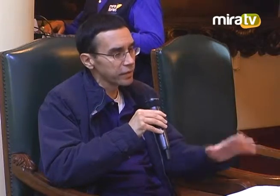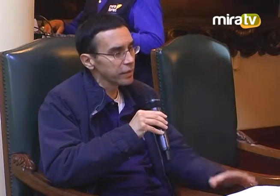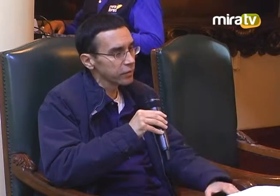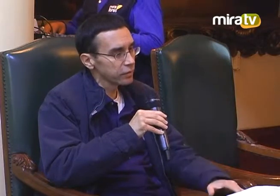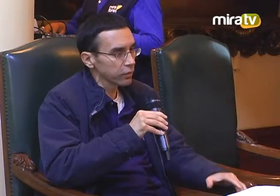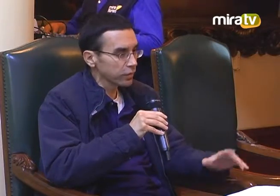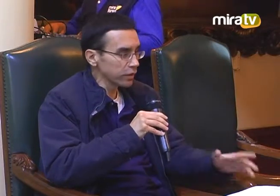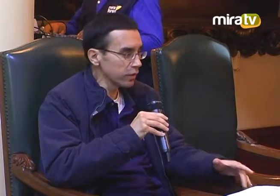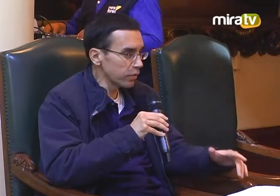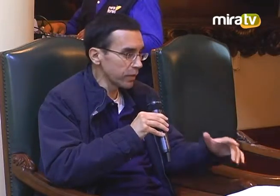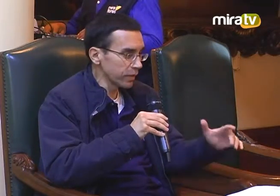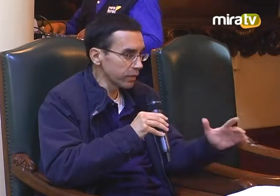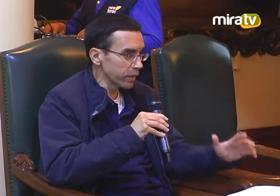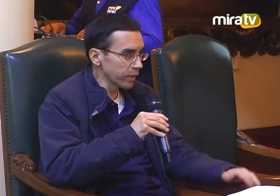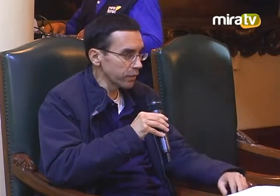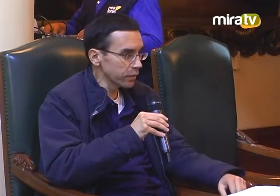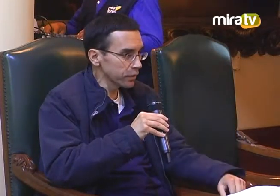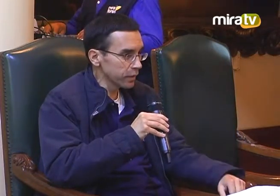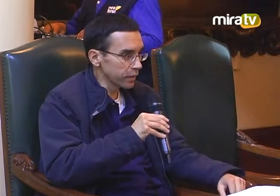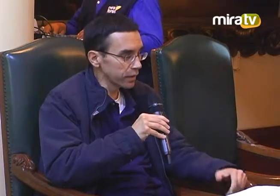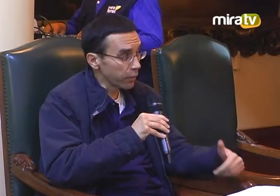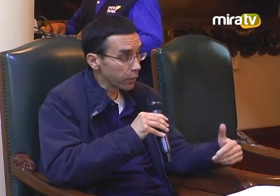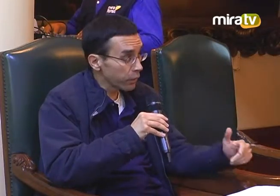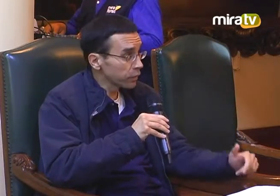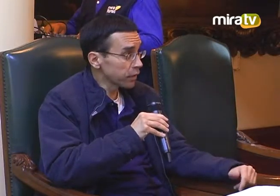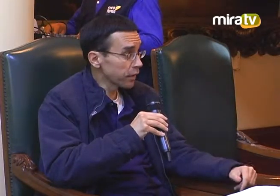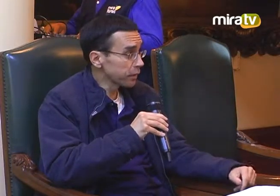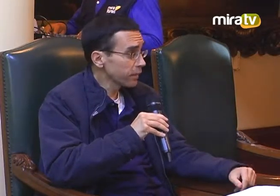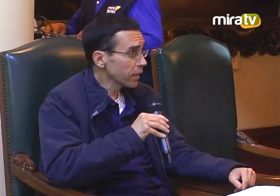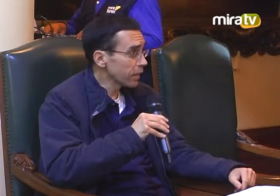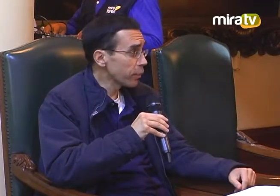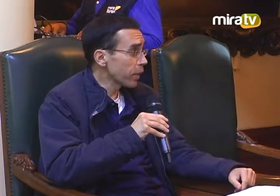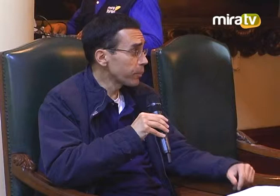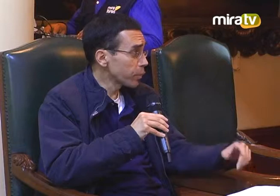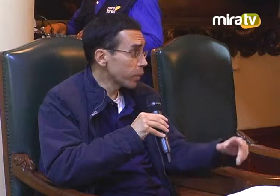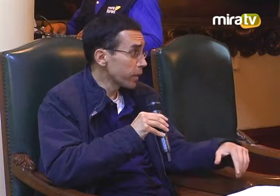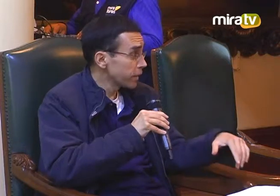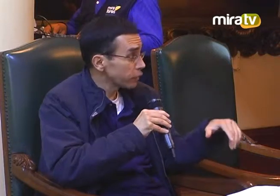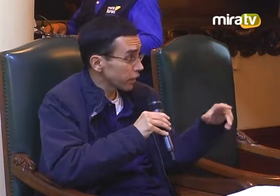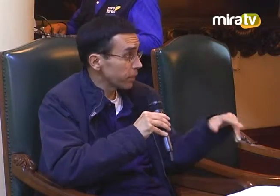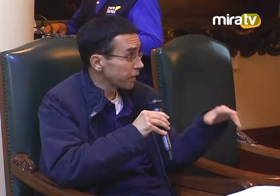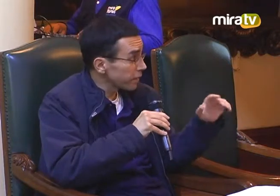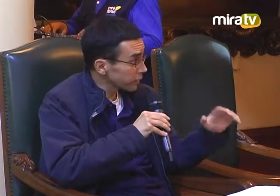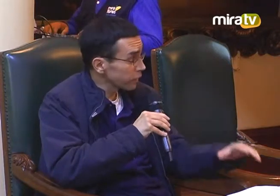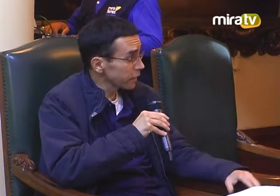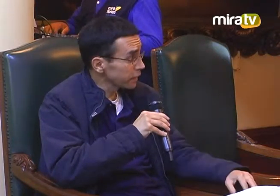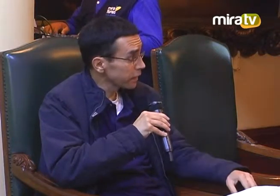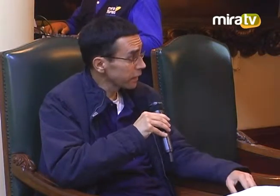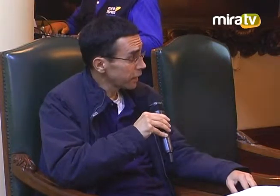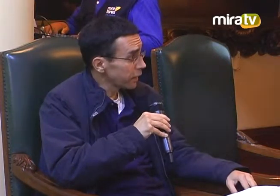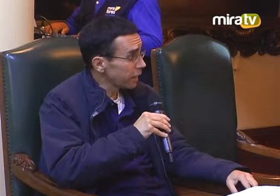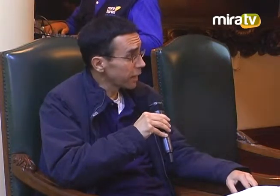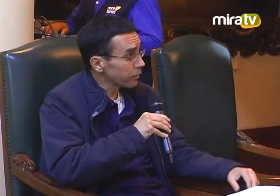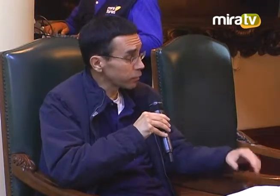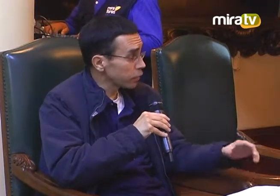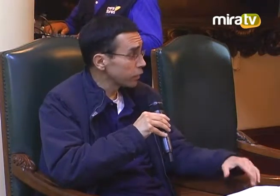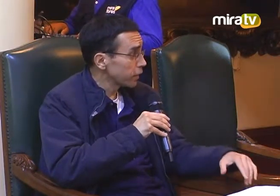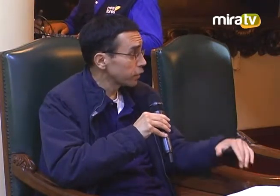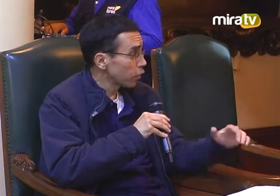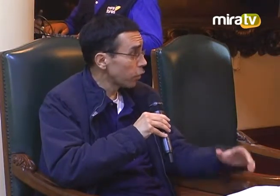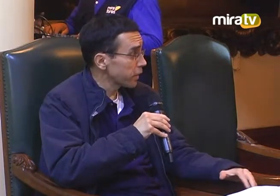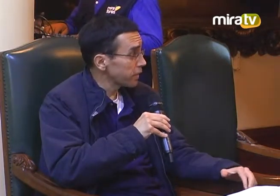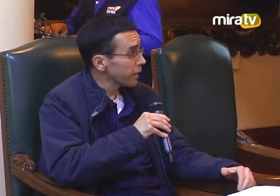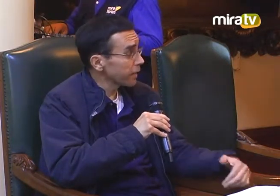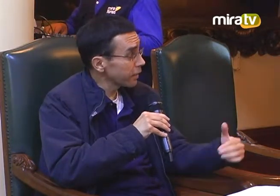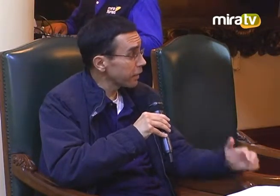algunos vecinos conocidos, participativos, de buena voluntad, que puedan promover en sus respectivas zonas la inclusión